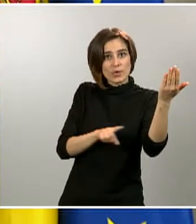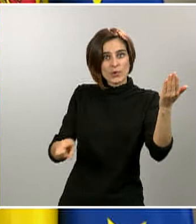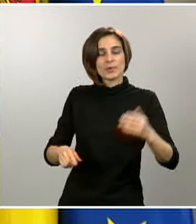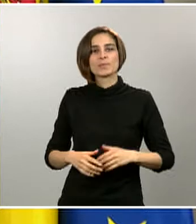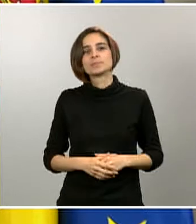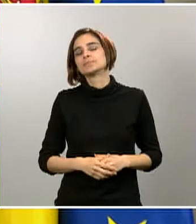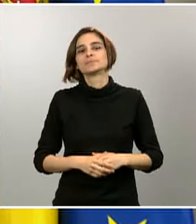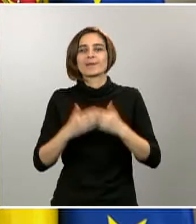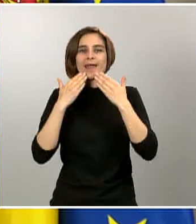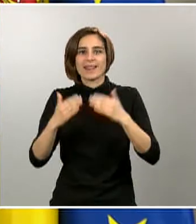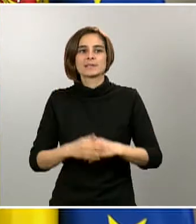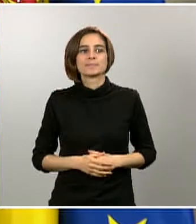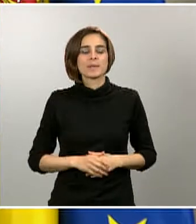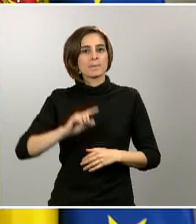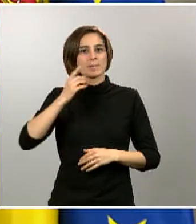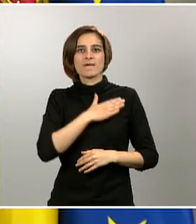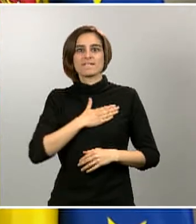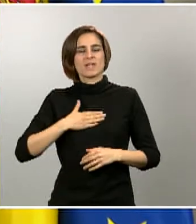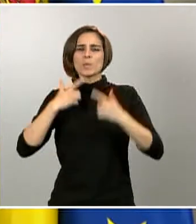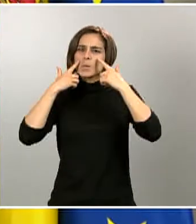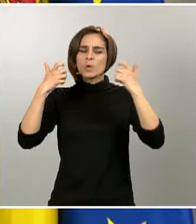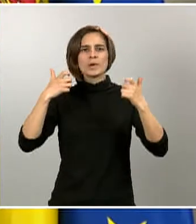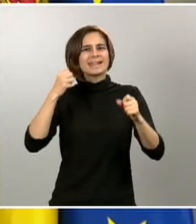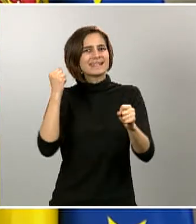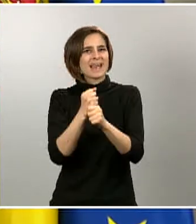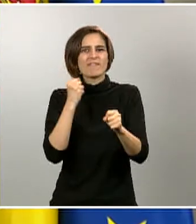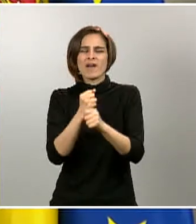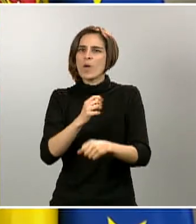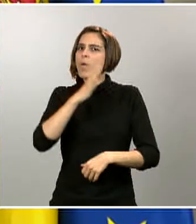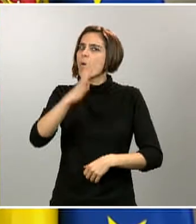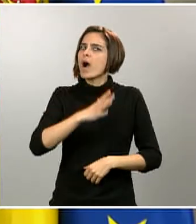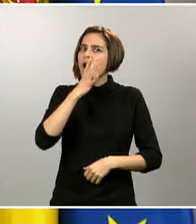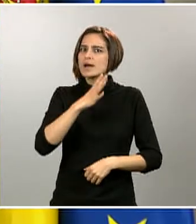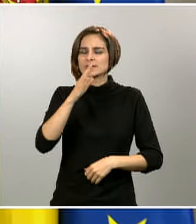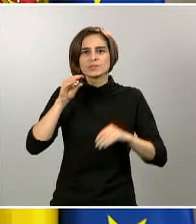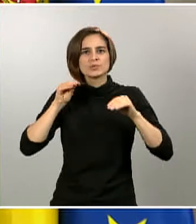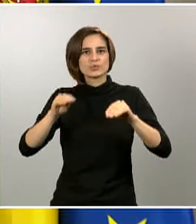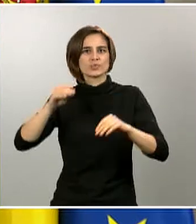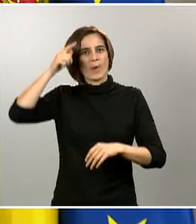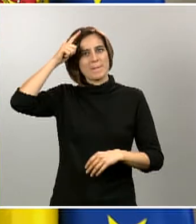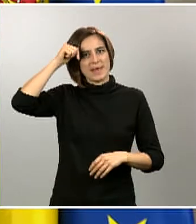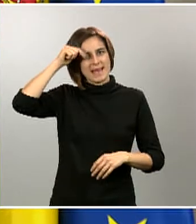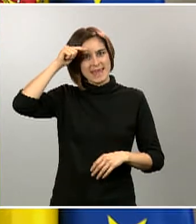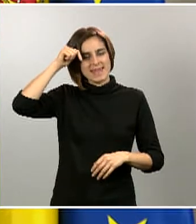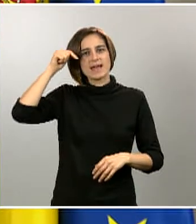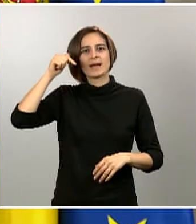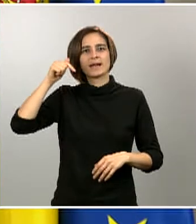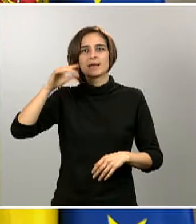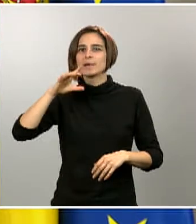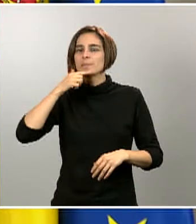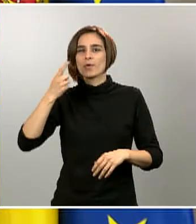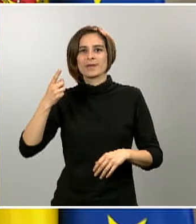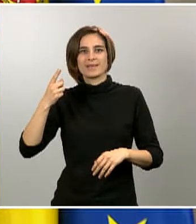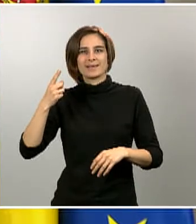de Melilla en relación a la contención de la enfermedad y el cumplimiento que también se hace ahí de todas las recomendaciones y